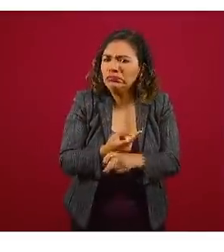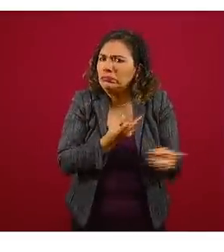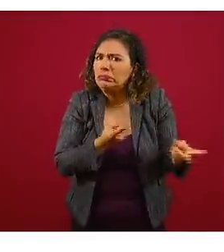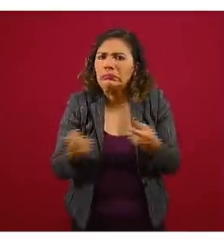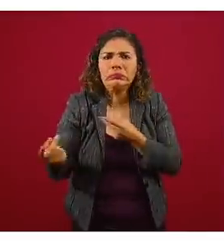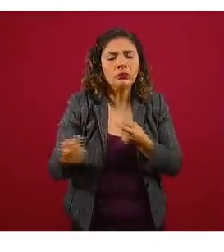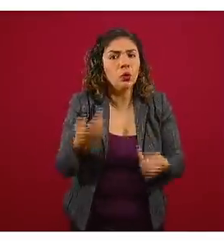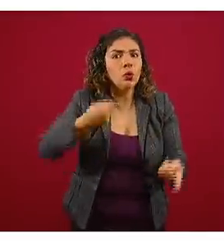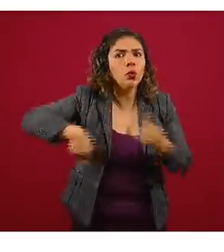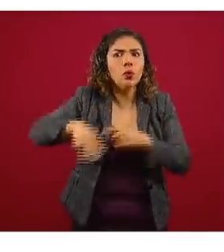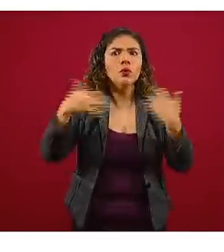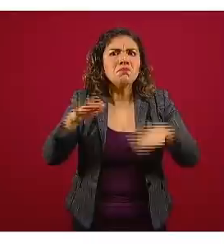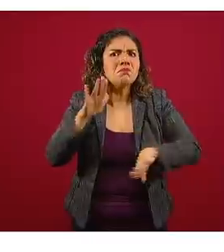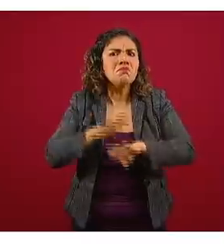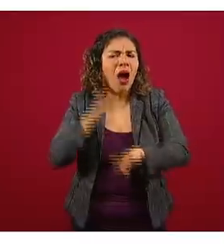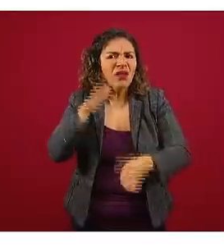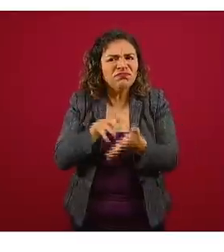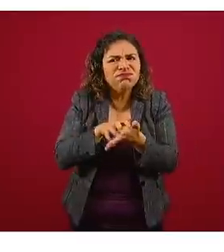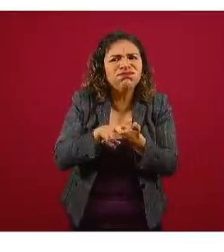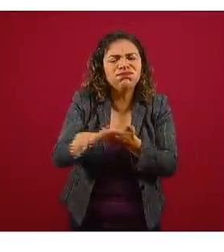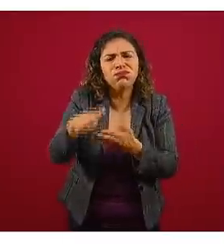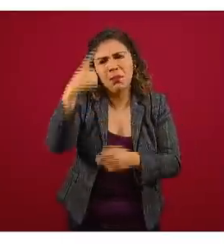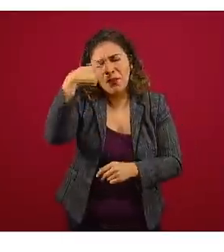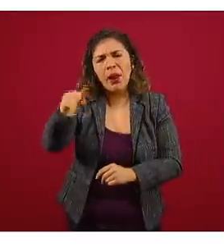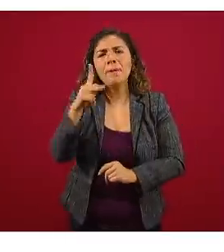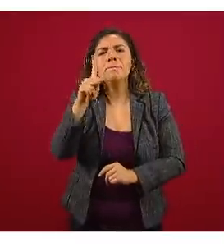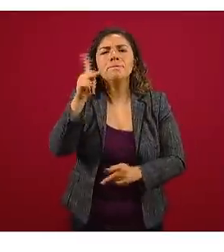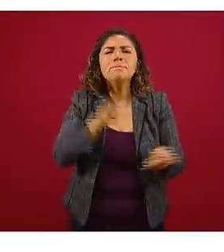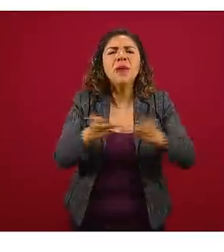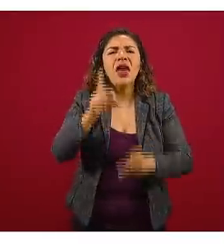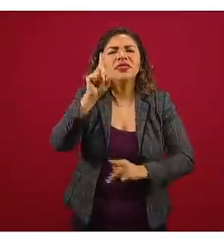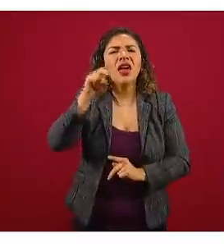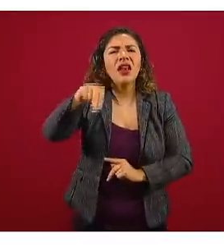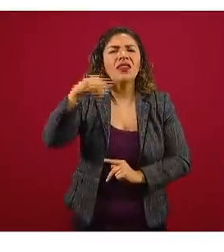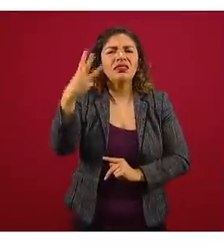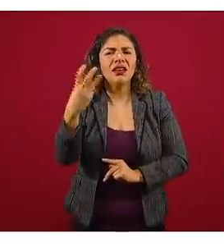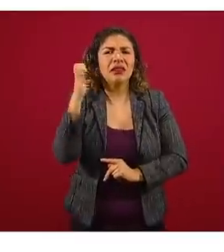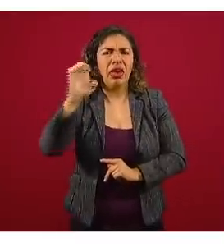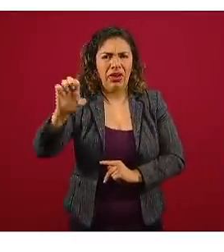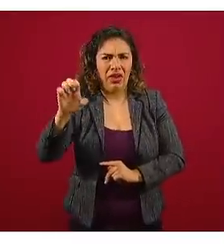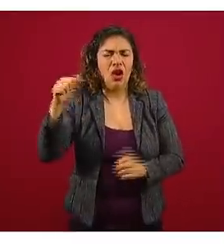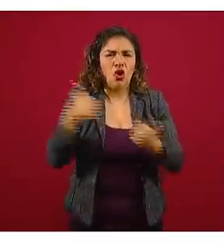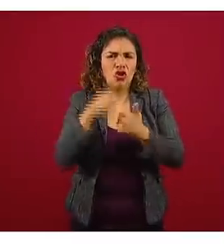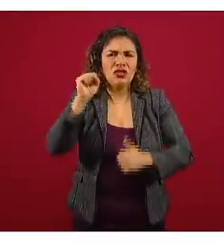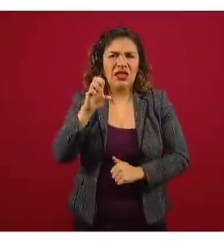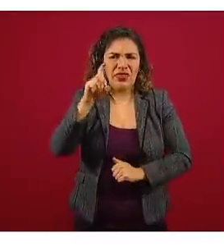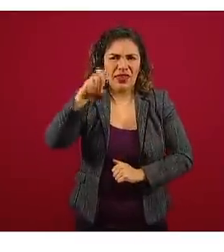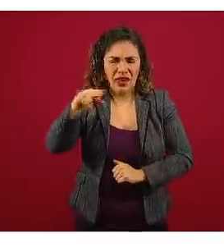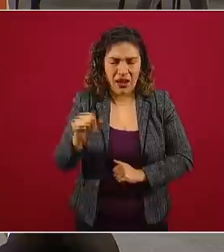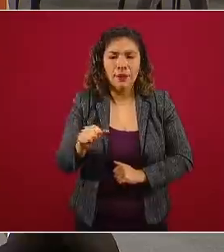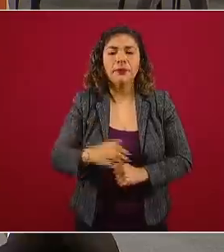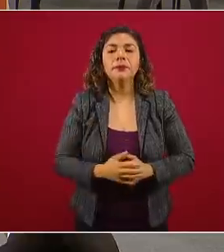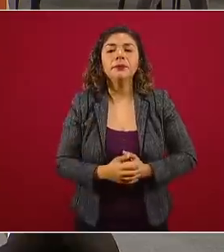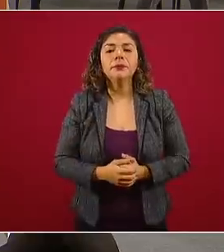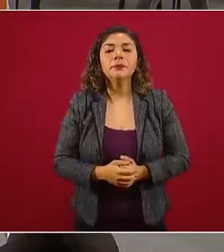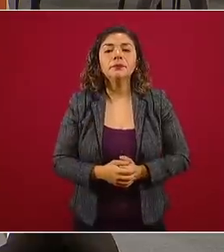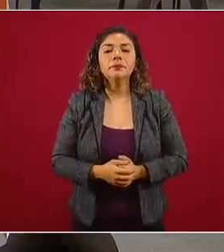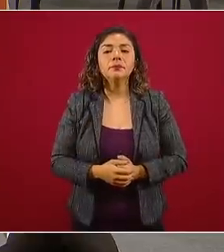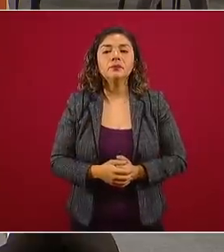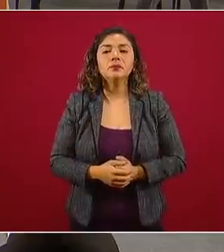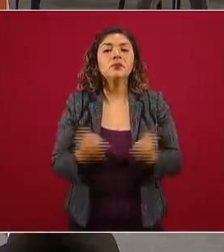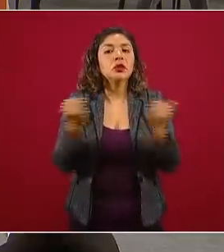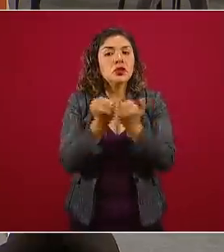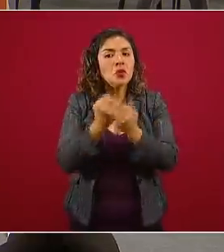extraordinario despliegue de nuestro plan plan de m3 y de la secretaría de la defensa nacional la siguiente por favor el